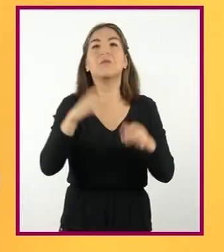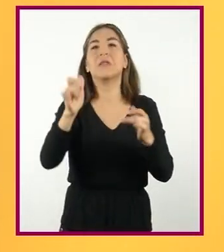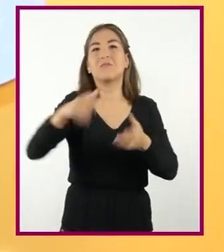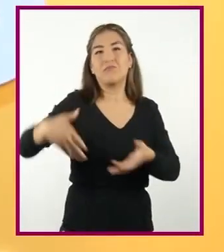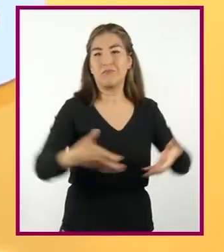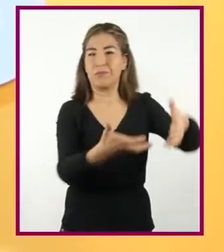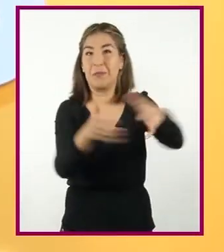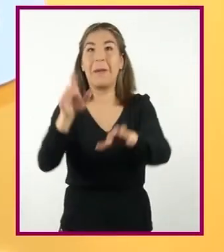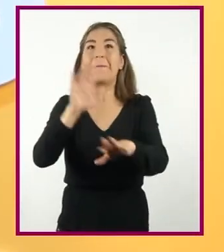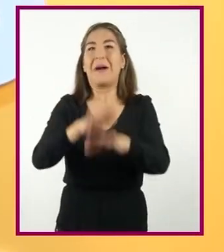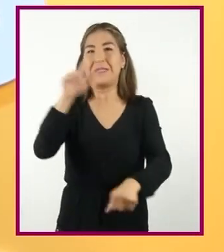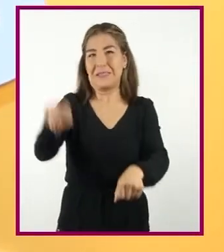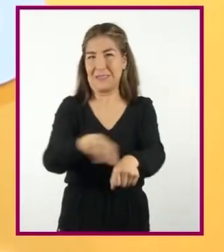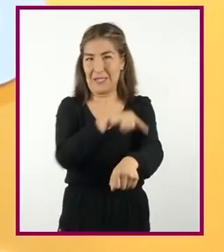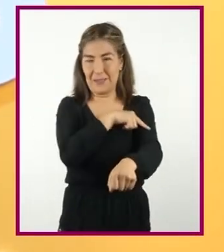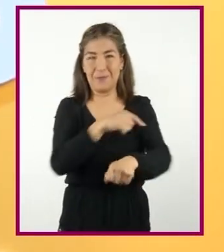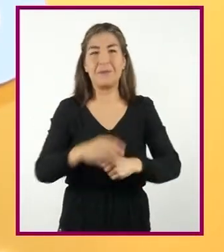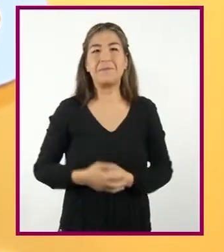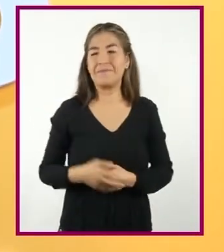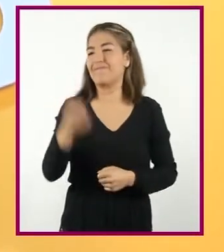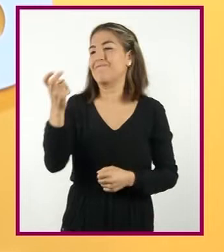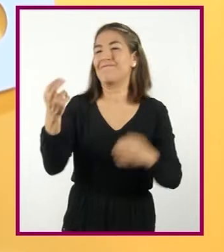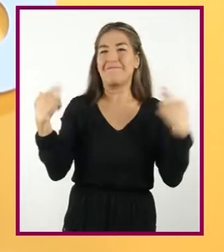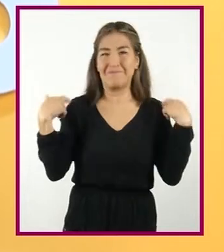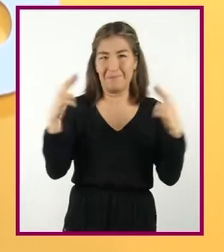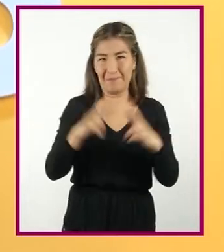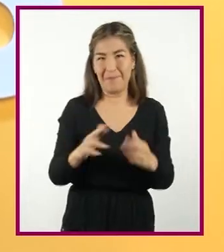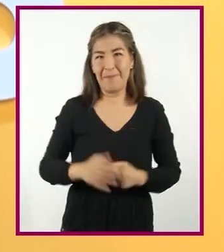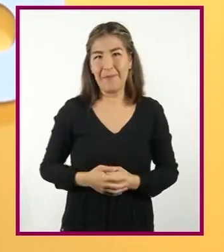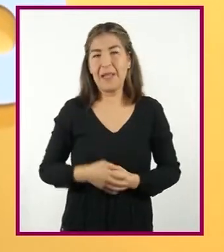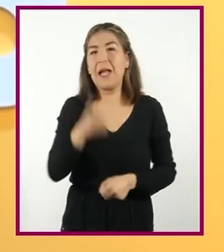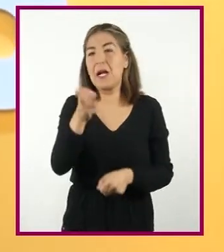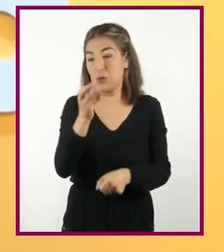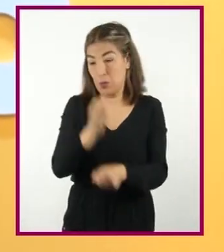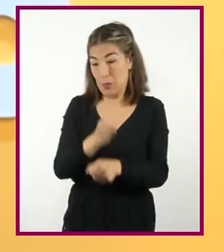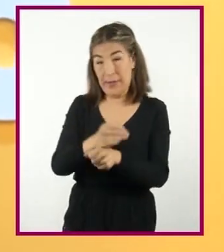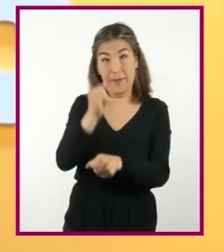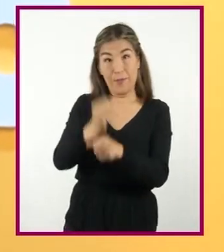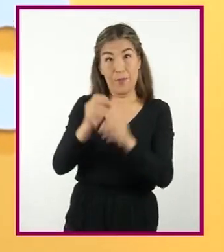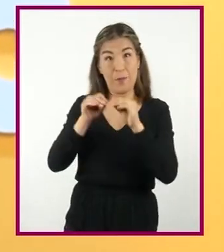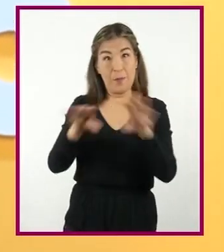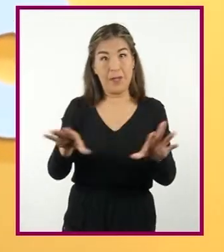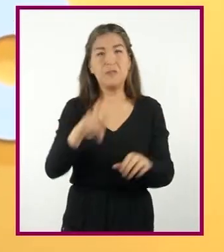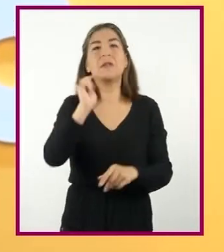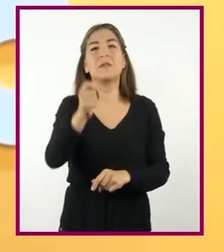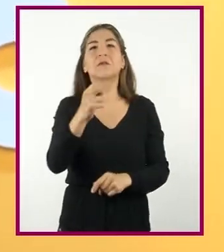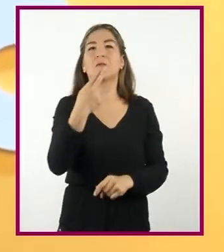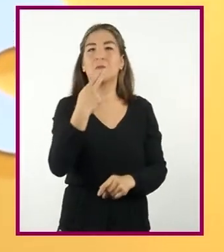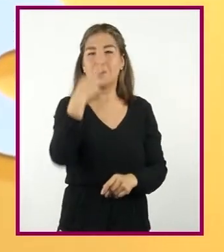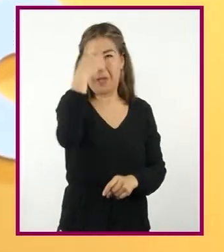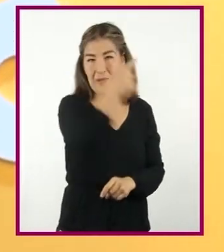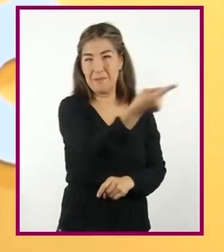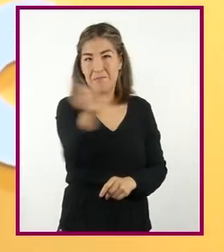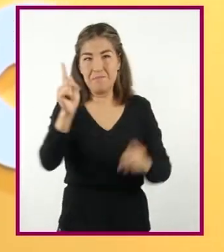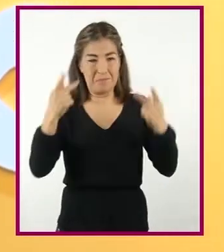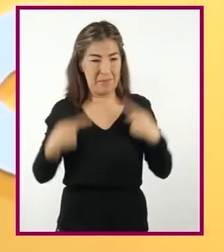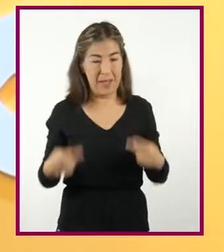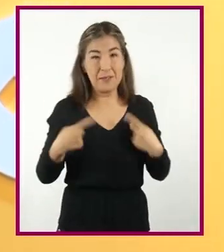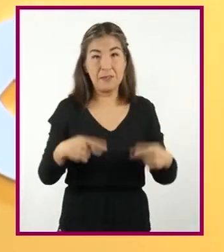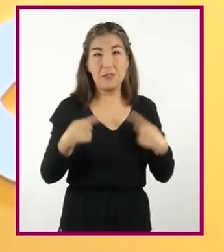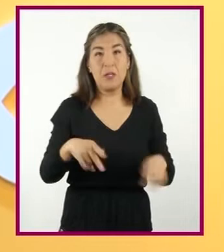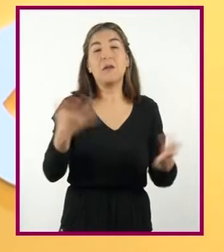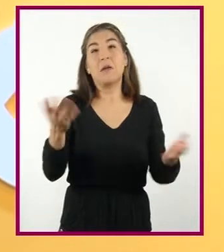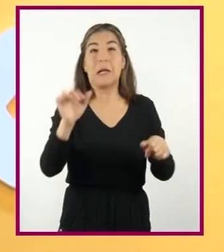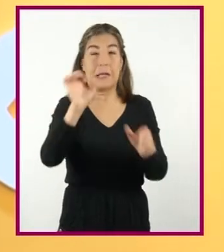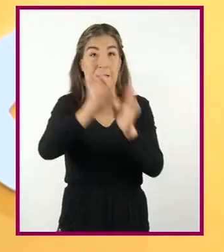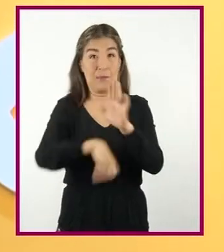largos. Así es, maestro Mario. La información anterior es útil para los usuarios, pues un auto estable en